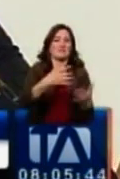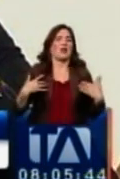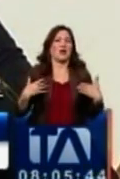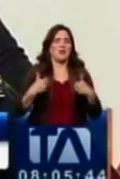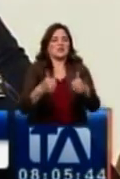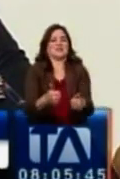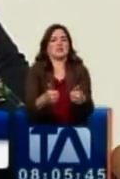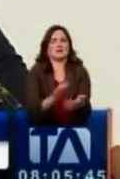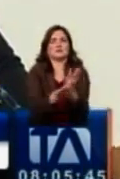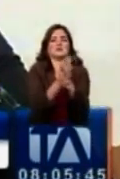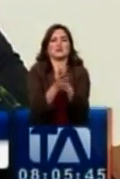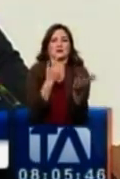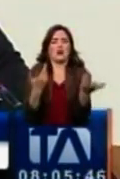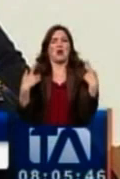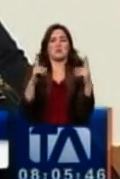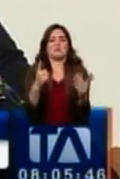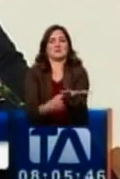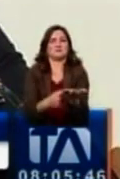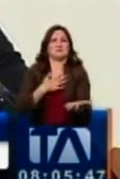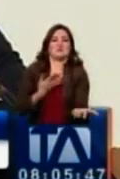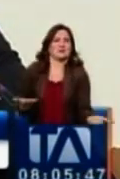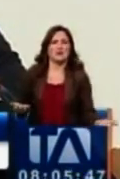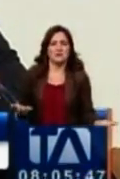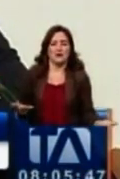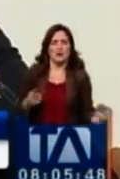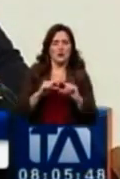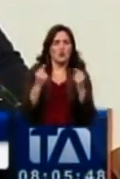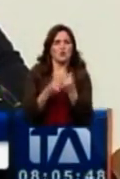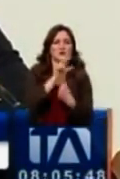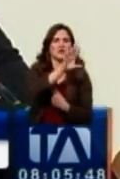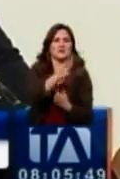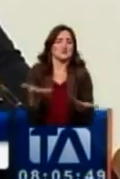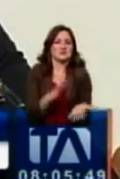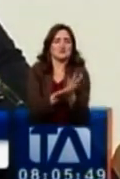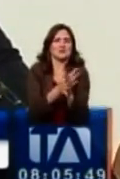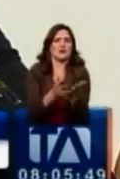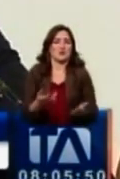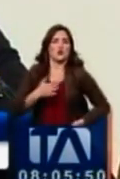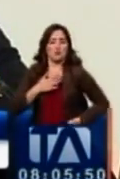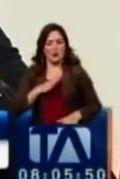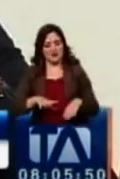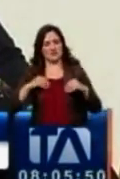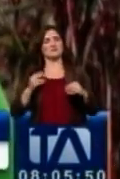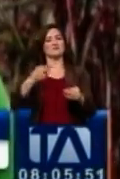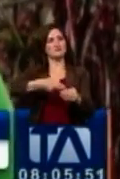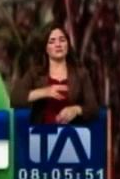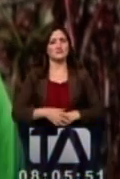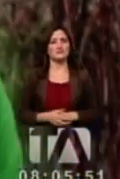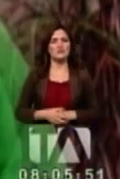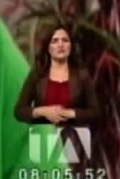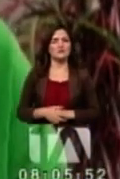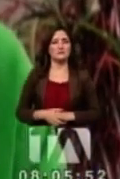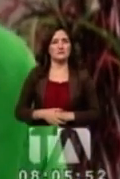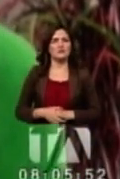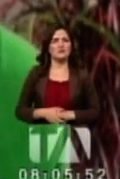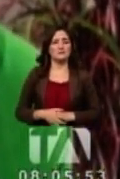de mantener un debate conmigo en un mitin de Alianza País, al que yo acepté asistir. Miedo. Yo,